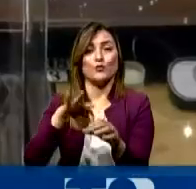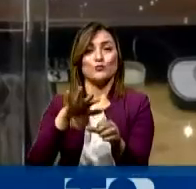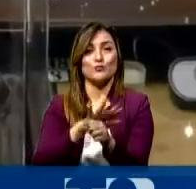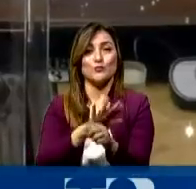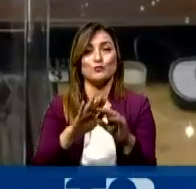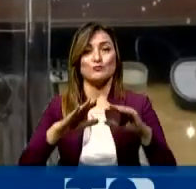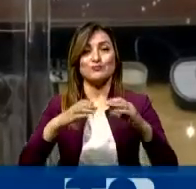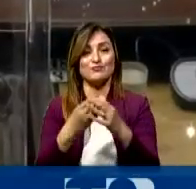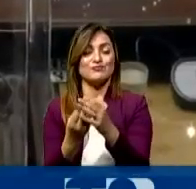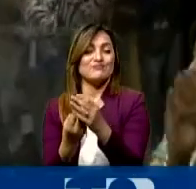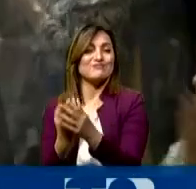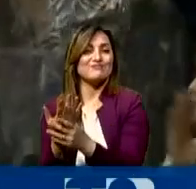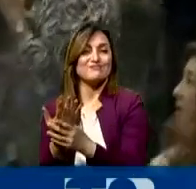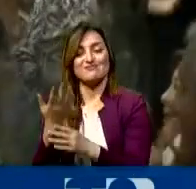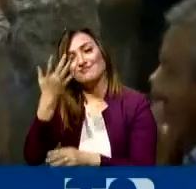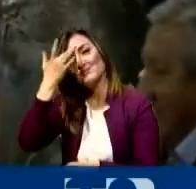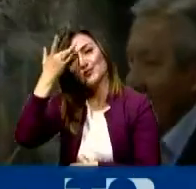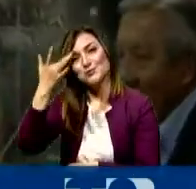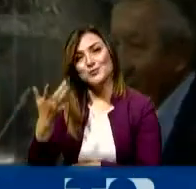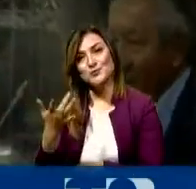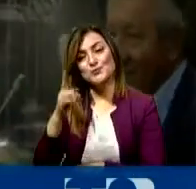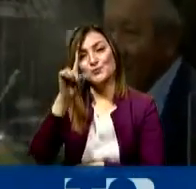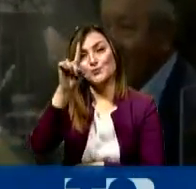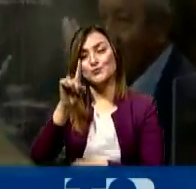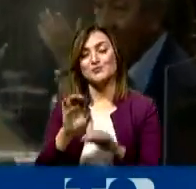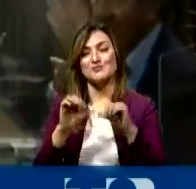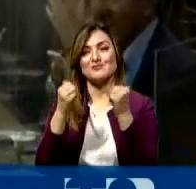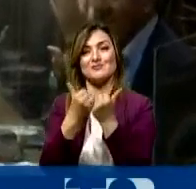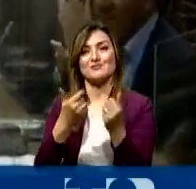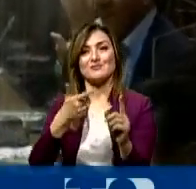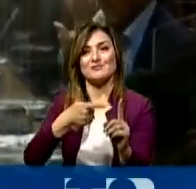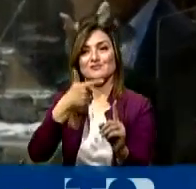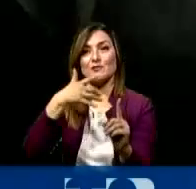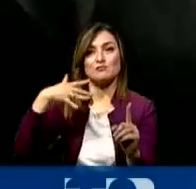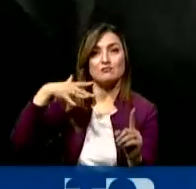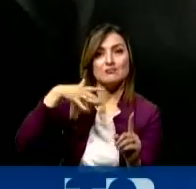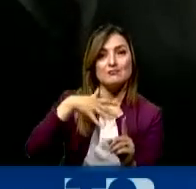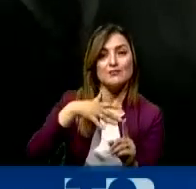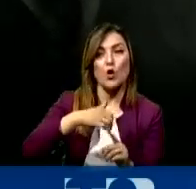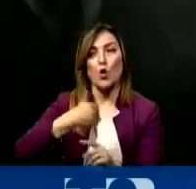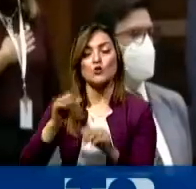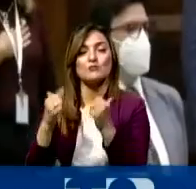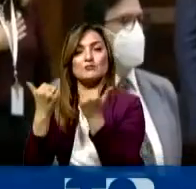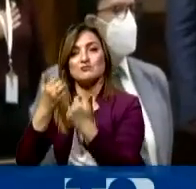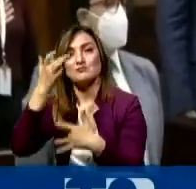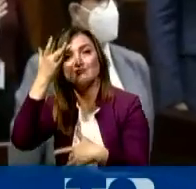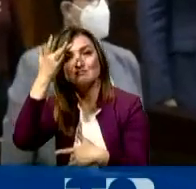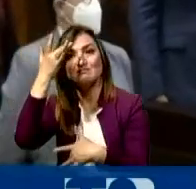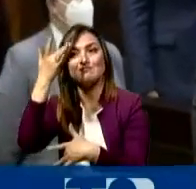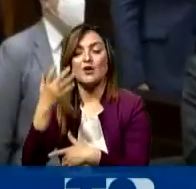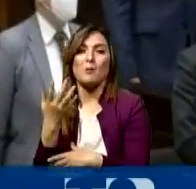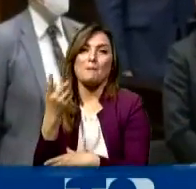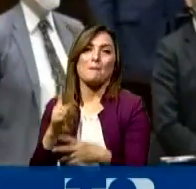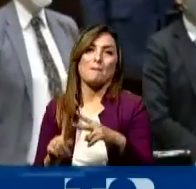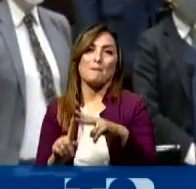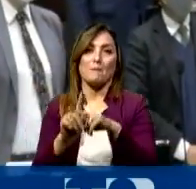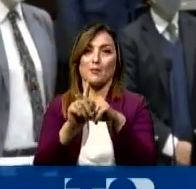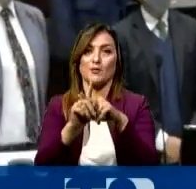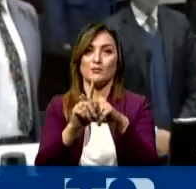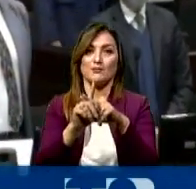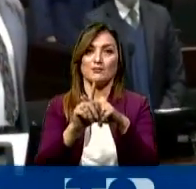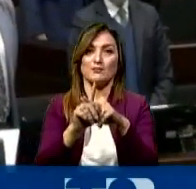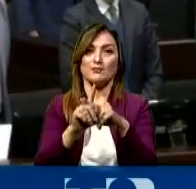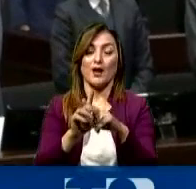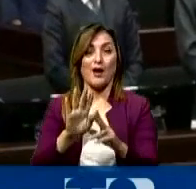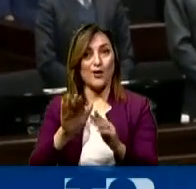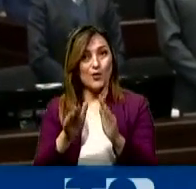un asambleísta tuvo un intento de atentado otro sambistas enfermo pero si lo vuelven a intentar se lo vuelven a poner sobre